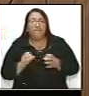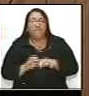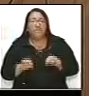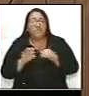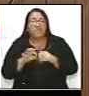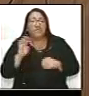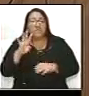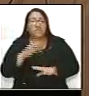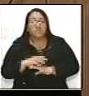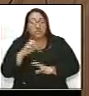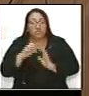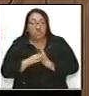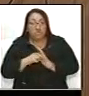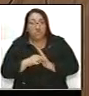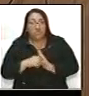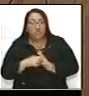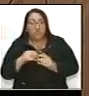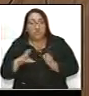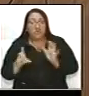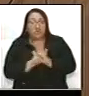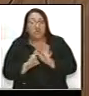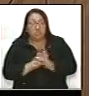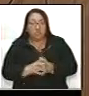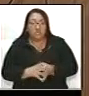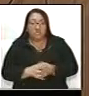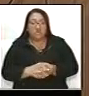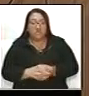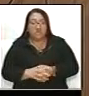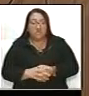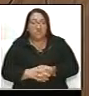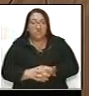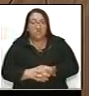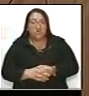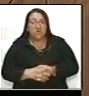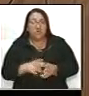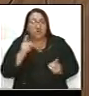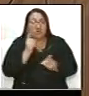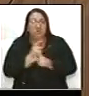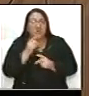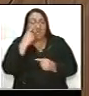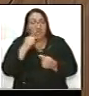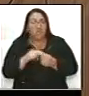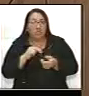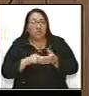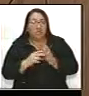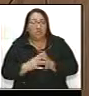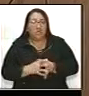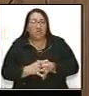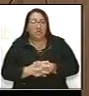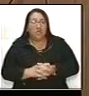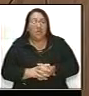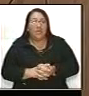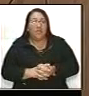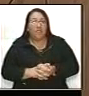Los 4 proyectos de ley apuntan hacia el objetivo de